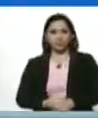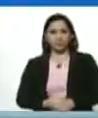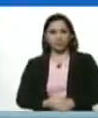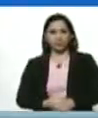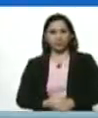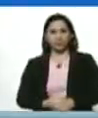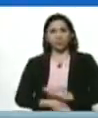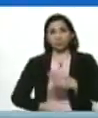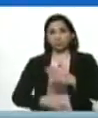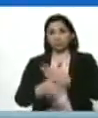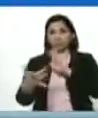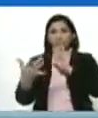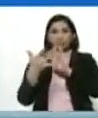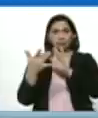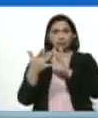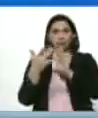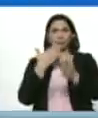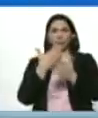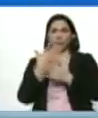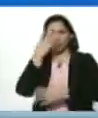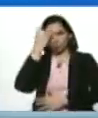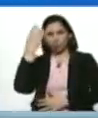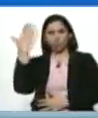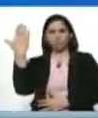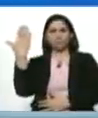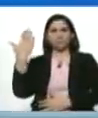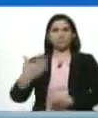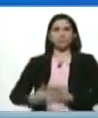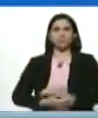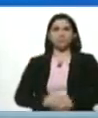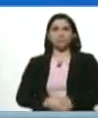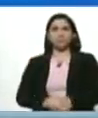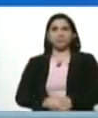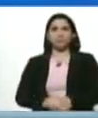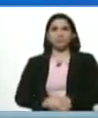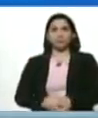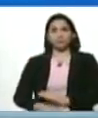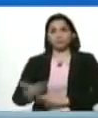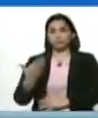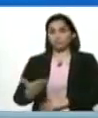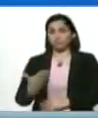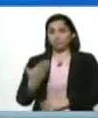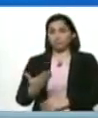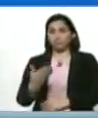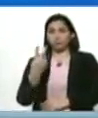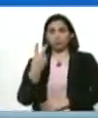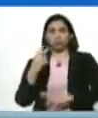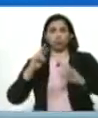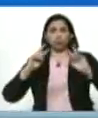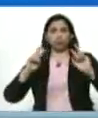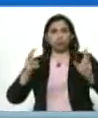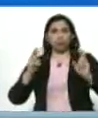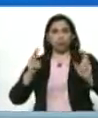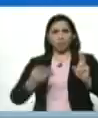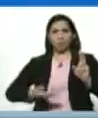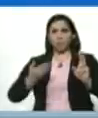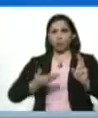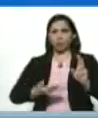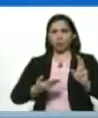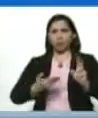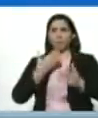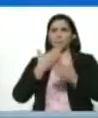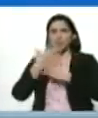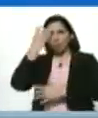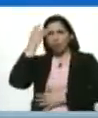conectar y pido a dios por ser tan importante estos dos temas pido a dios su luz